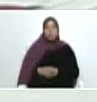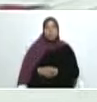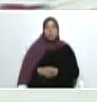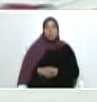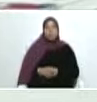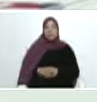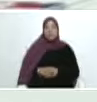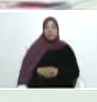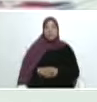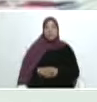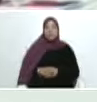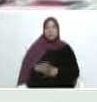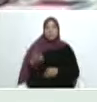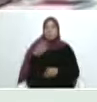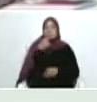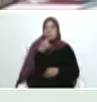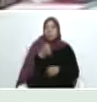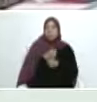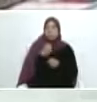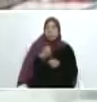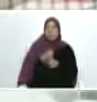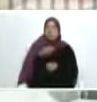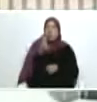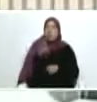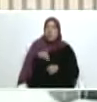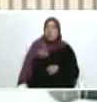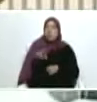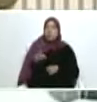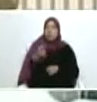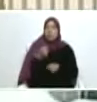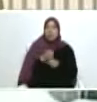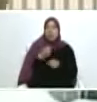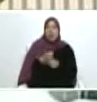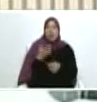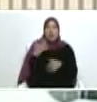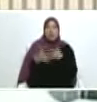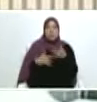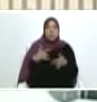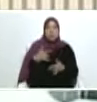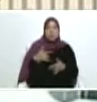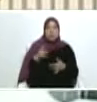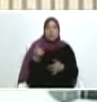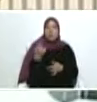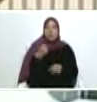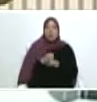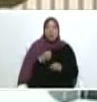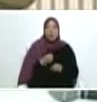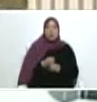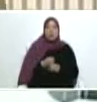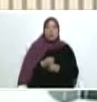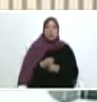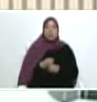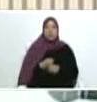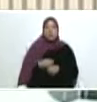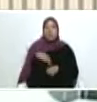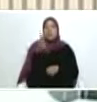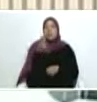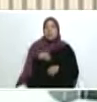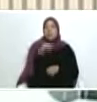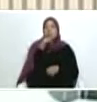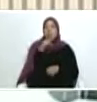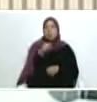Aquí no ha habido vacilaciones, ni un segundo, ni las habrá, ni una vacilación, frente a ninguna